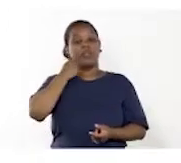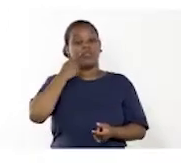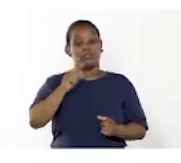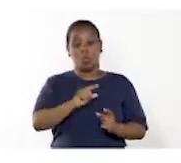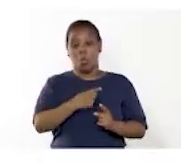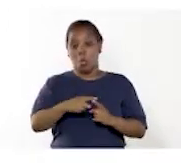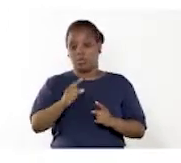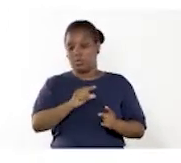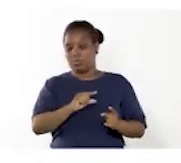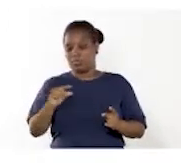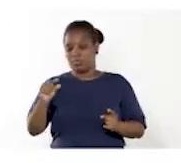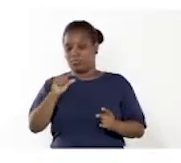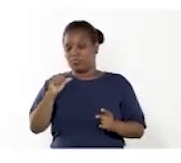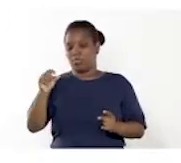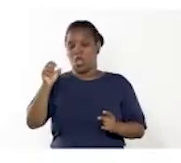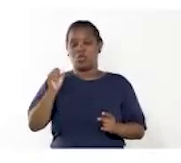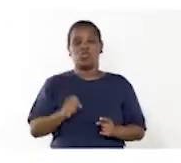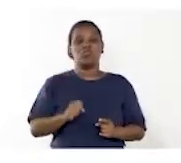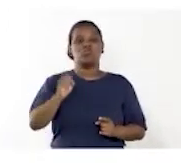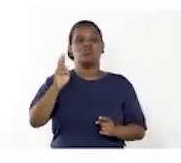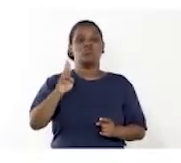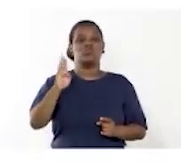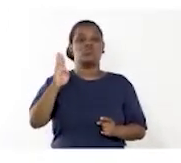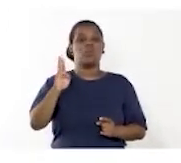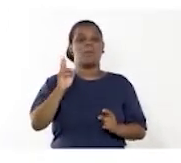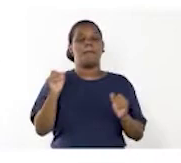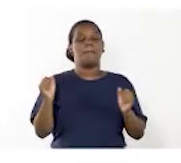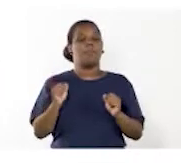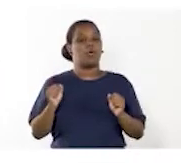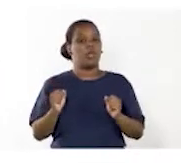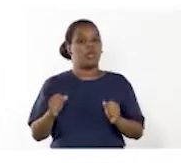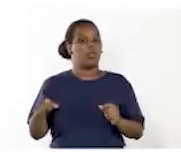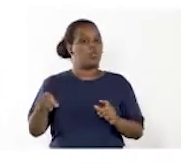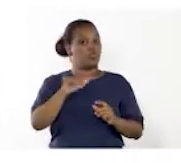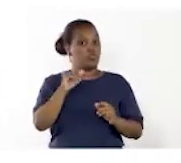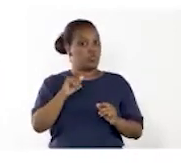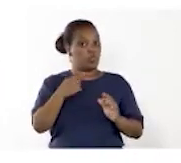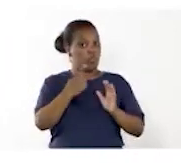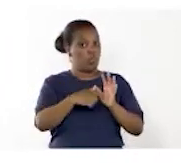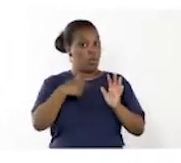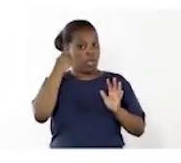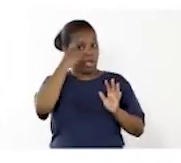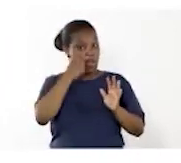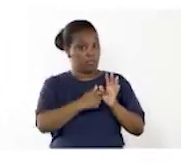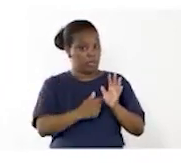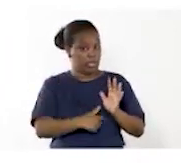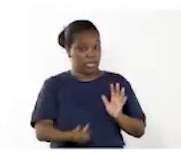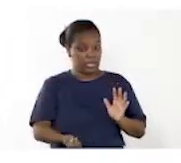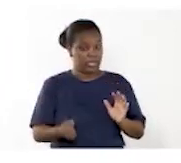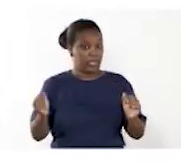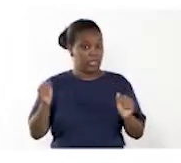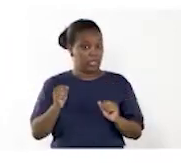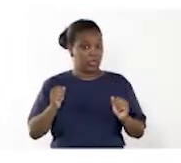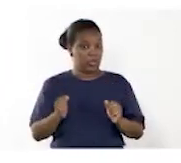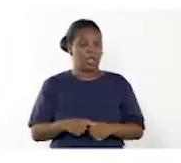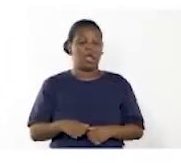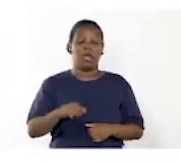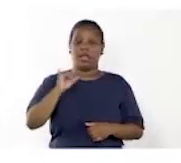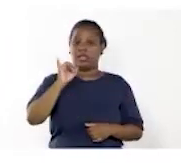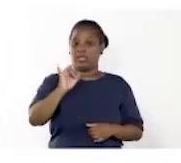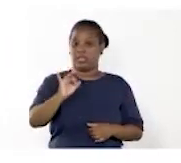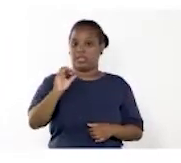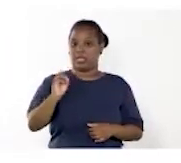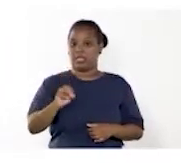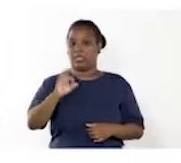subpolar. Todavía no tiene las características de la polar, pero un poco más al norte, 70, 80, ya